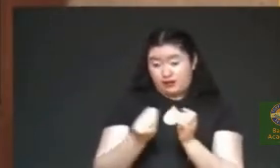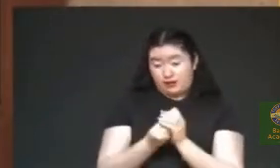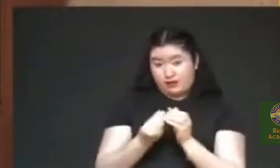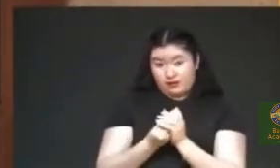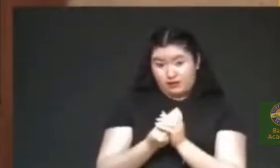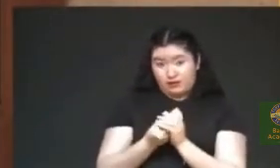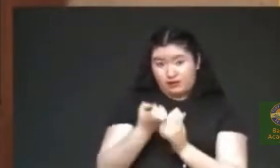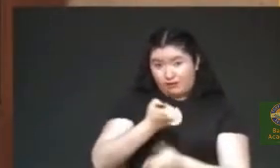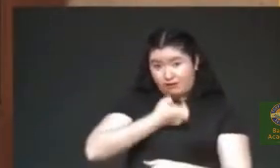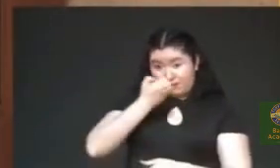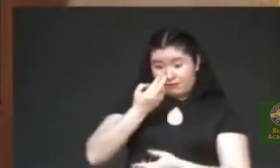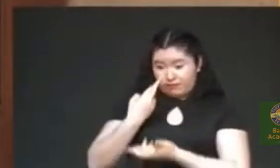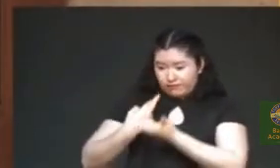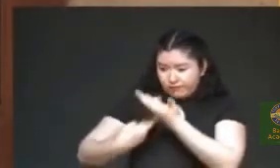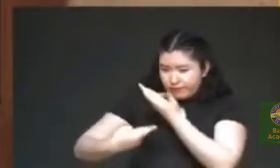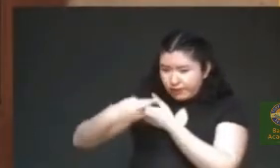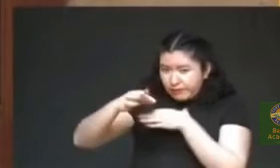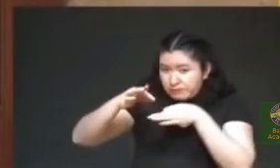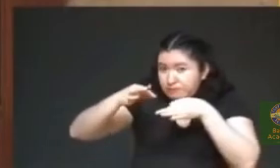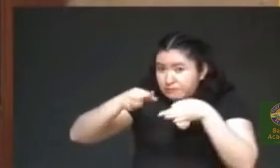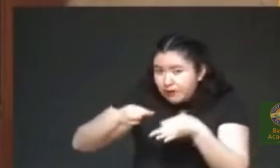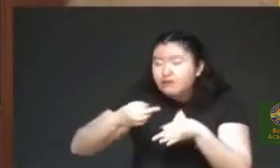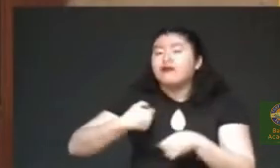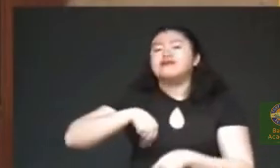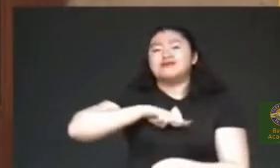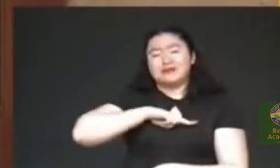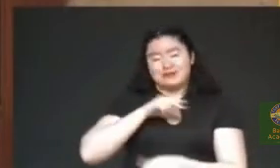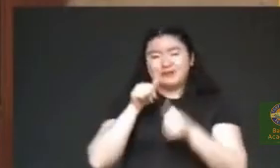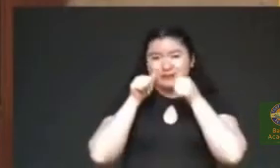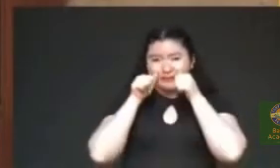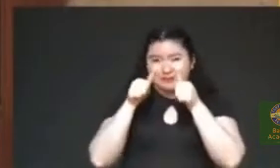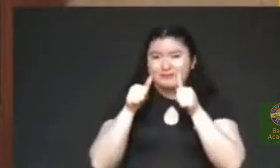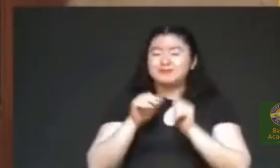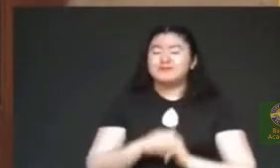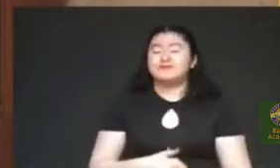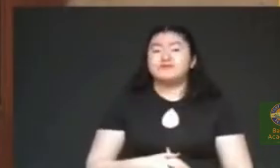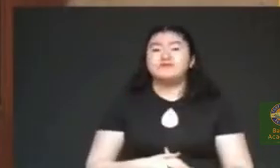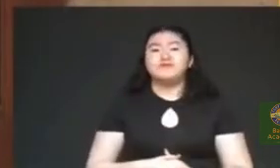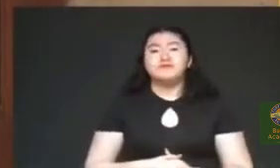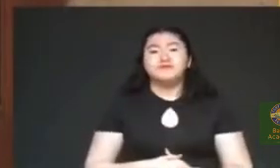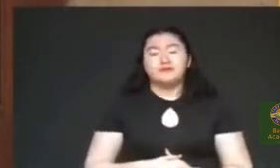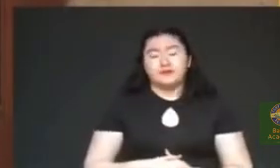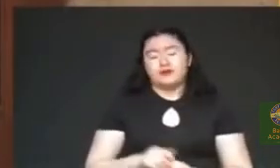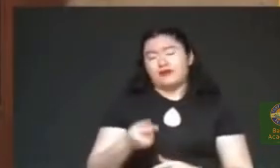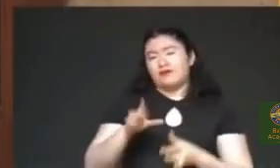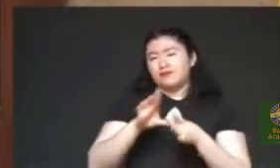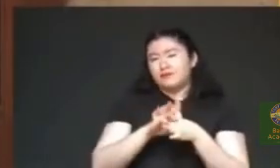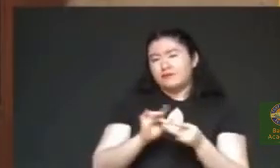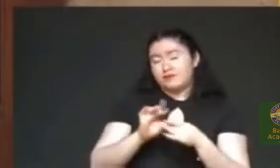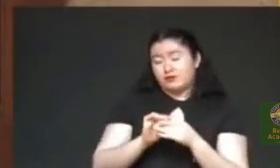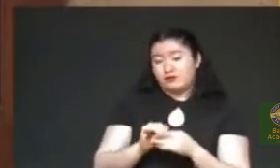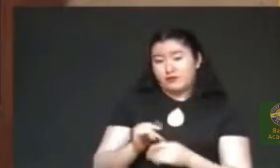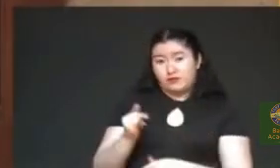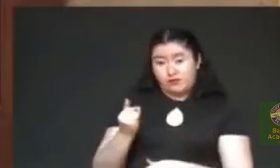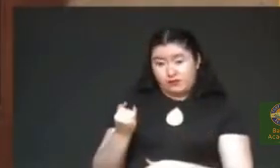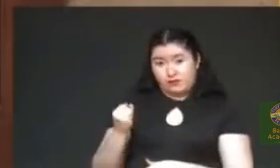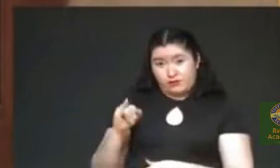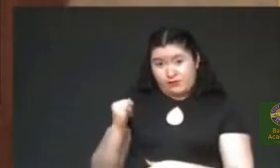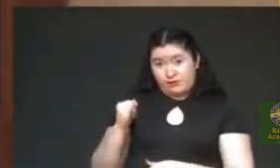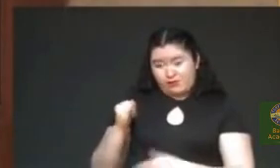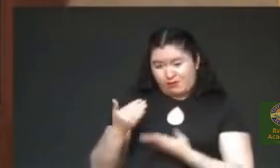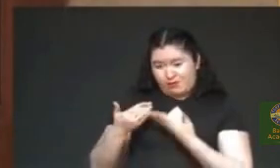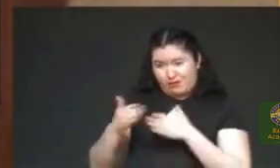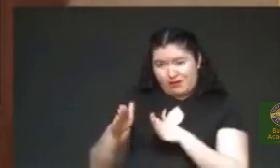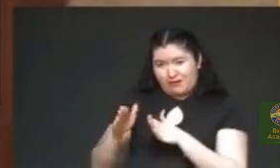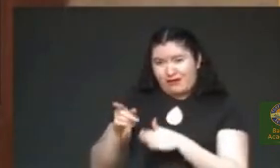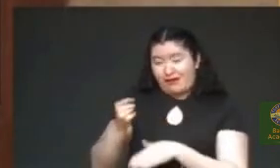clases presencial. Te puedo dar un dato importante. Cuando abrimos en junio, en una sola escuela